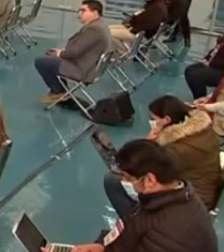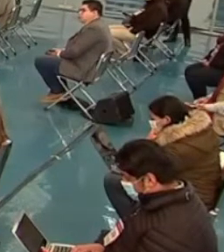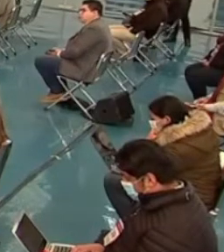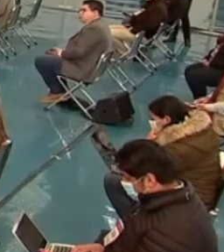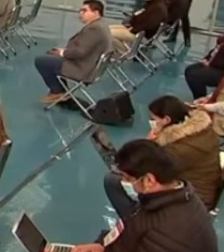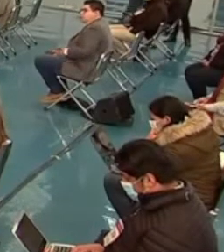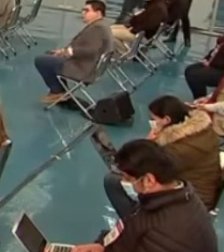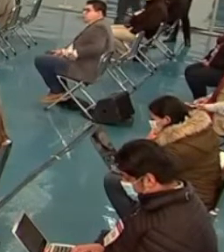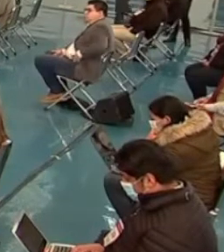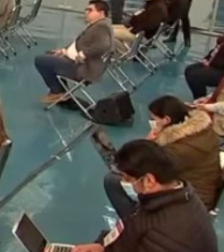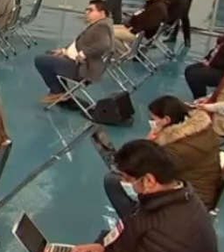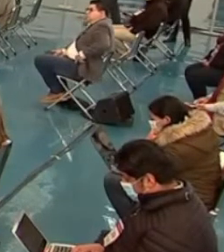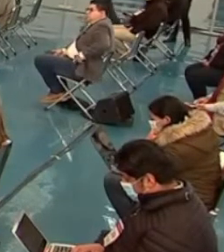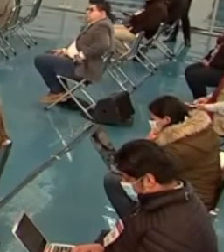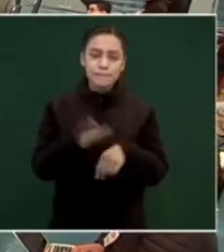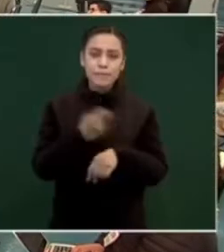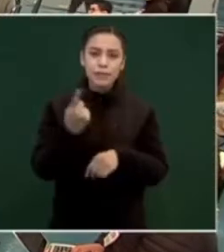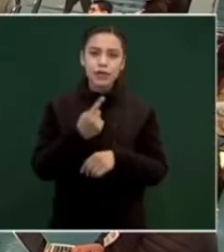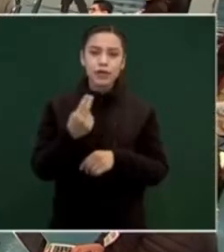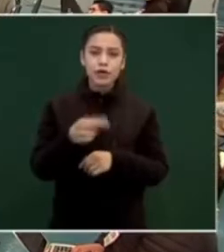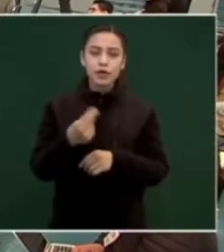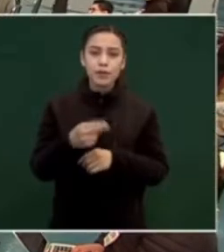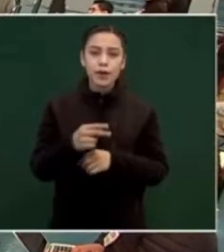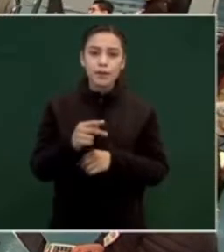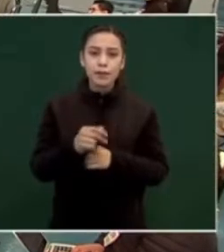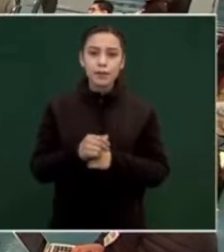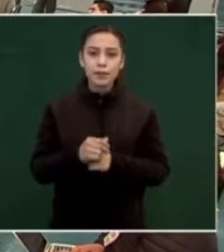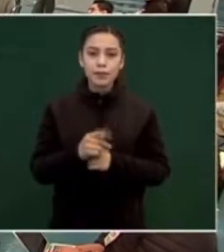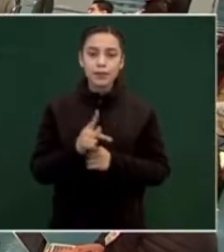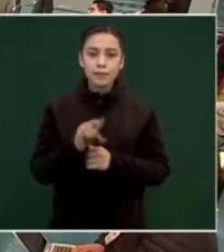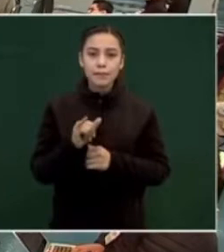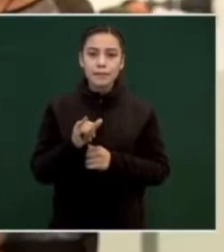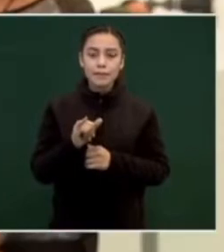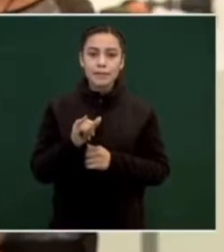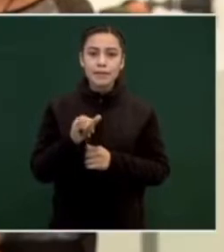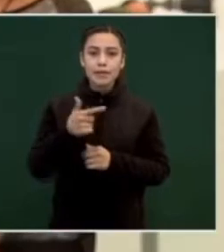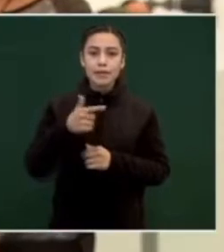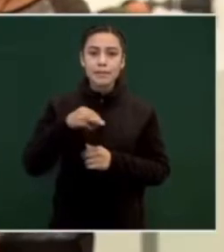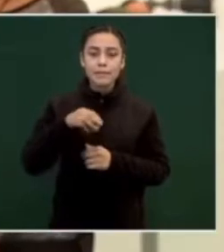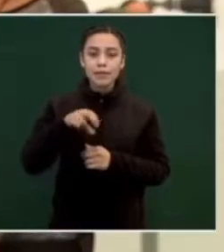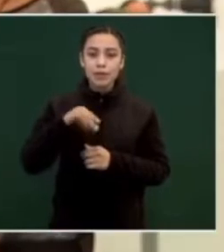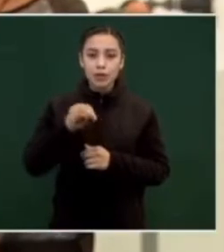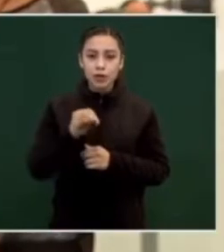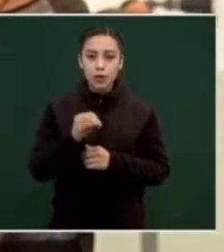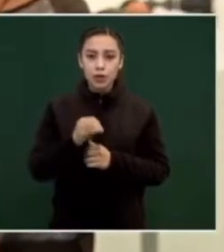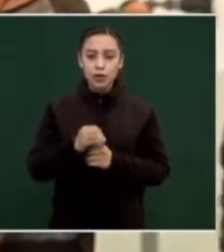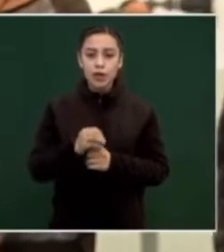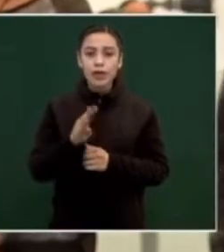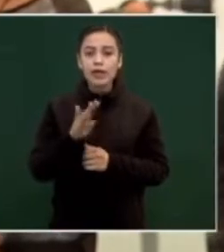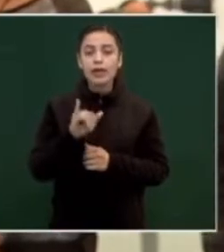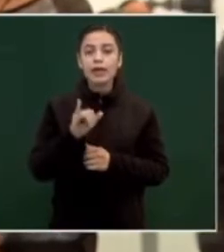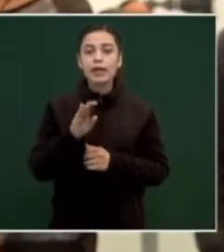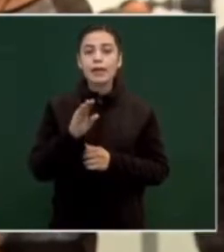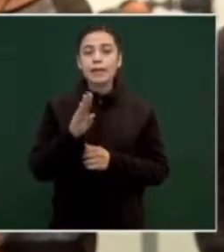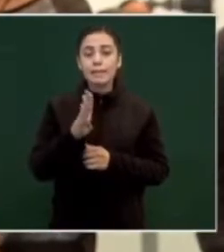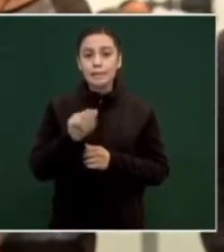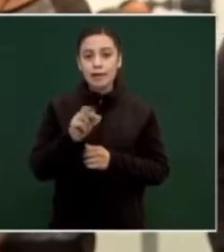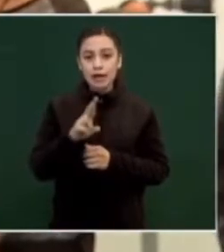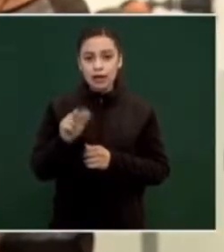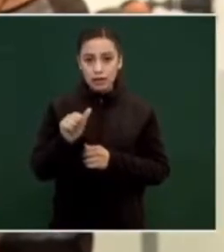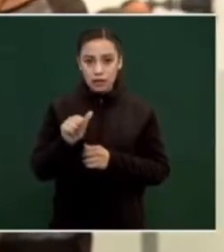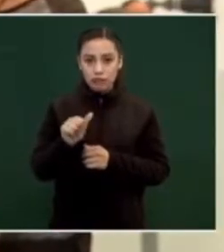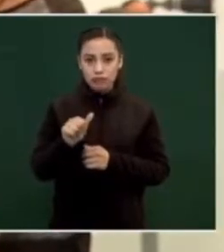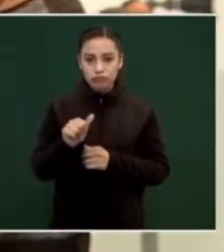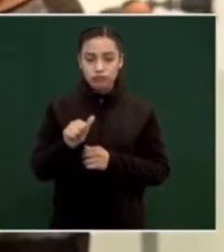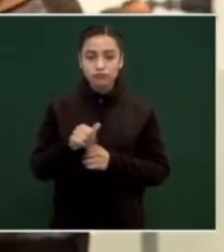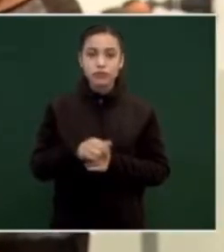ibarra que señaló que abajo había caído aristegui en esta investigación el conductor del canal de youtube sin